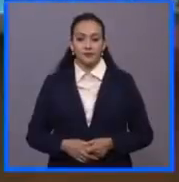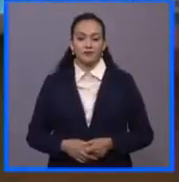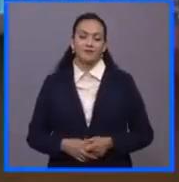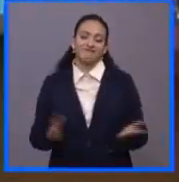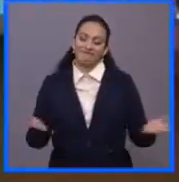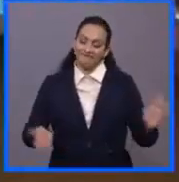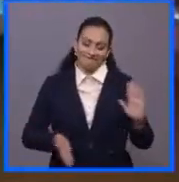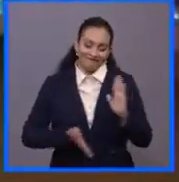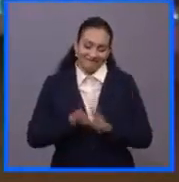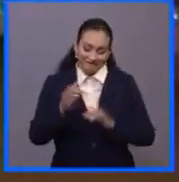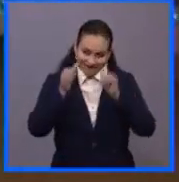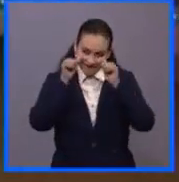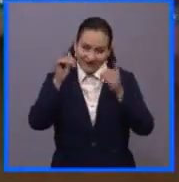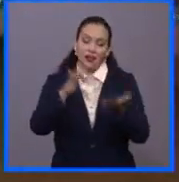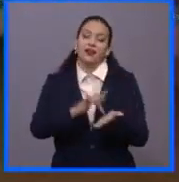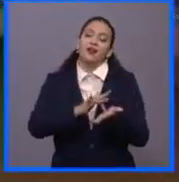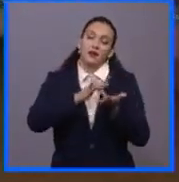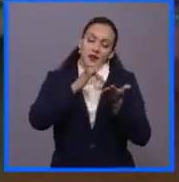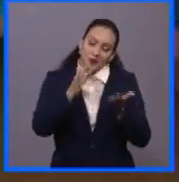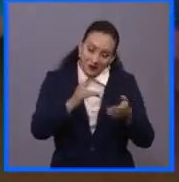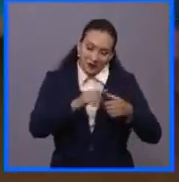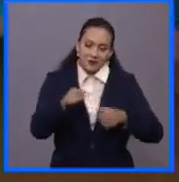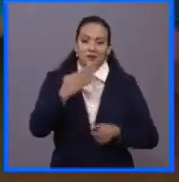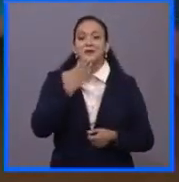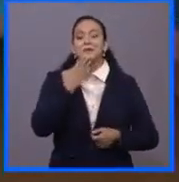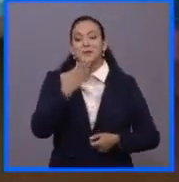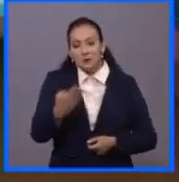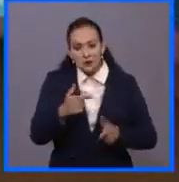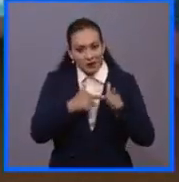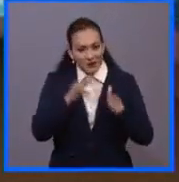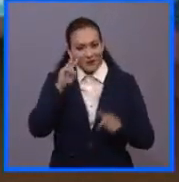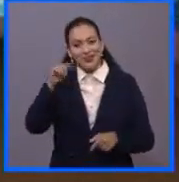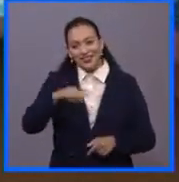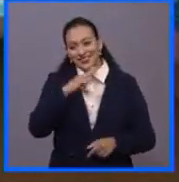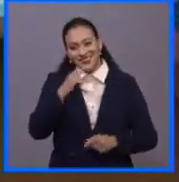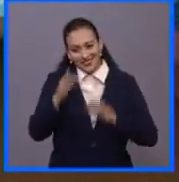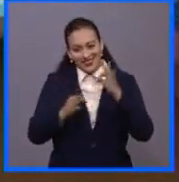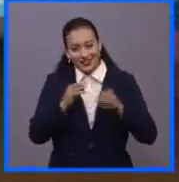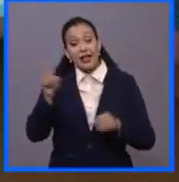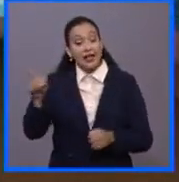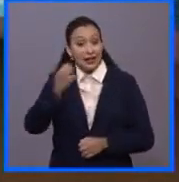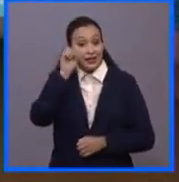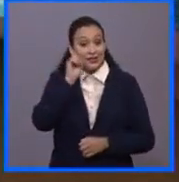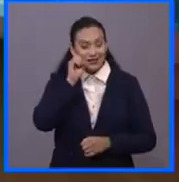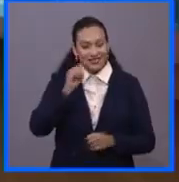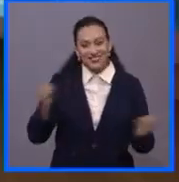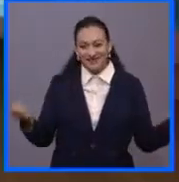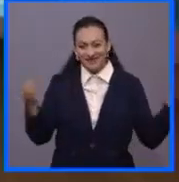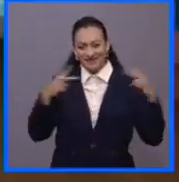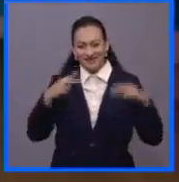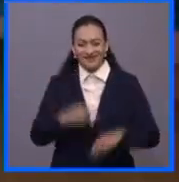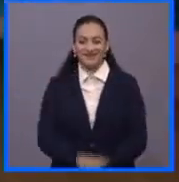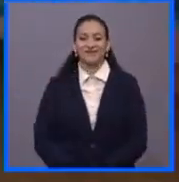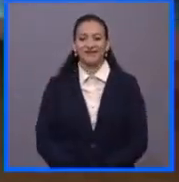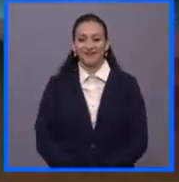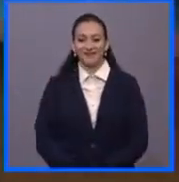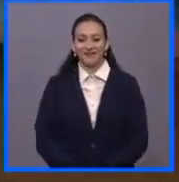Y ya nos vamos, como siempre, muchas gracias por haber estado con nosotros. Manténgase pendiente de esta señal. Soy Oscar González y nos vemos en la próxima.